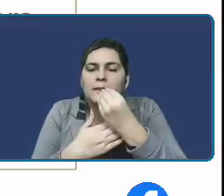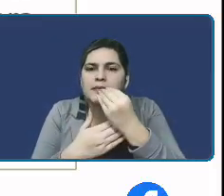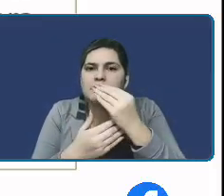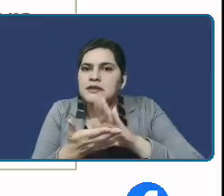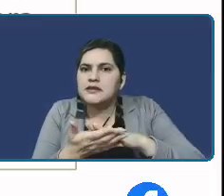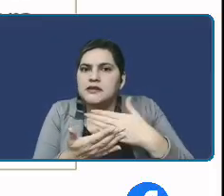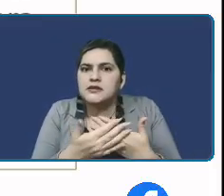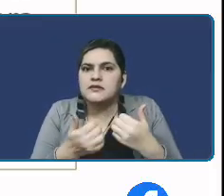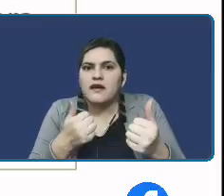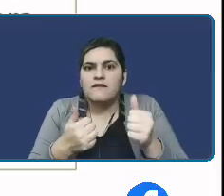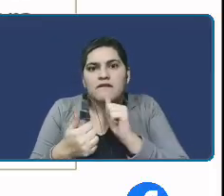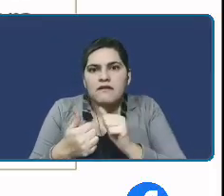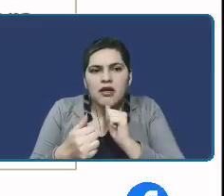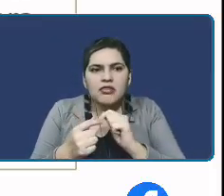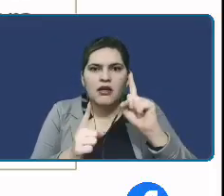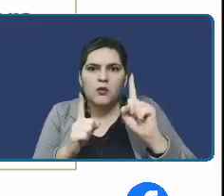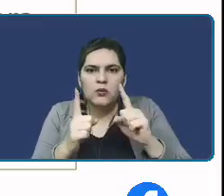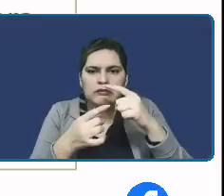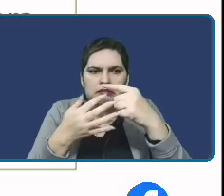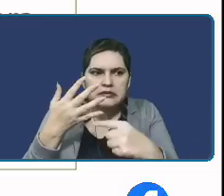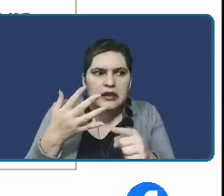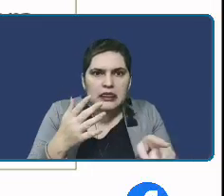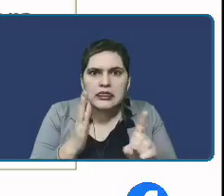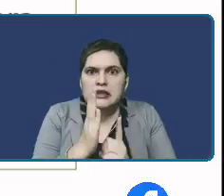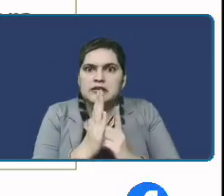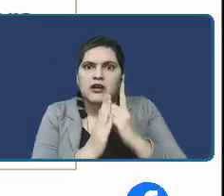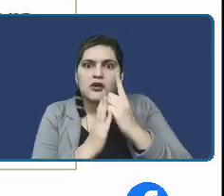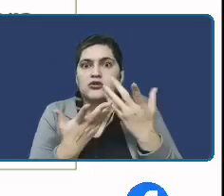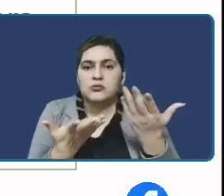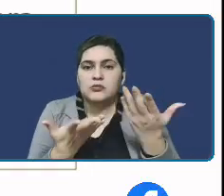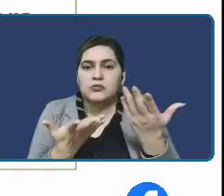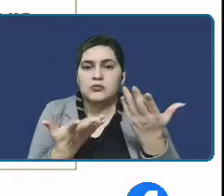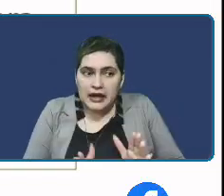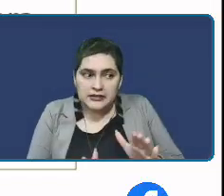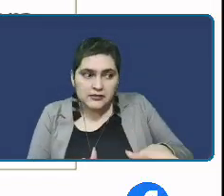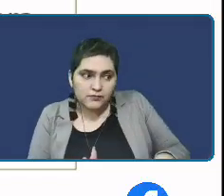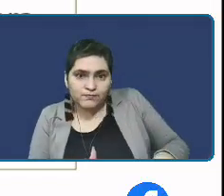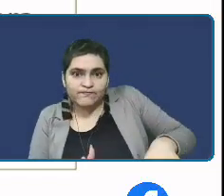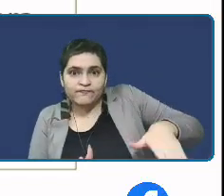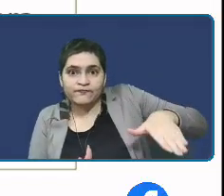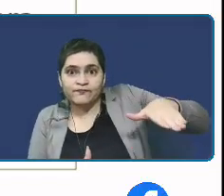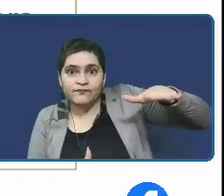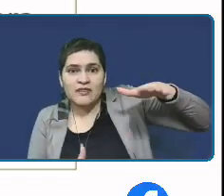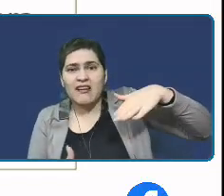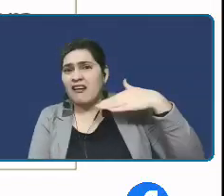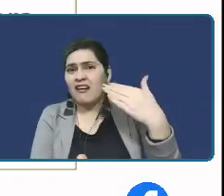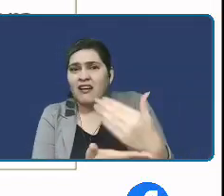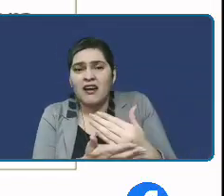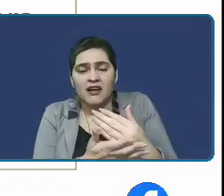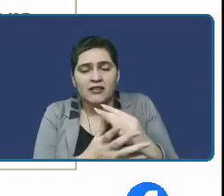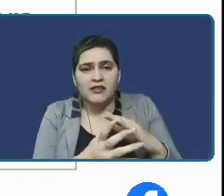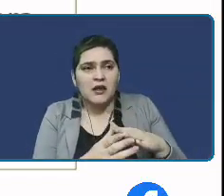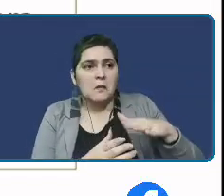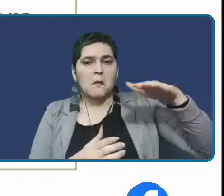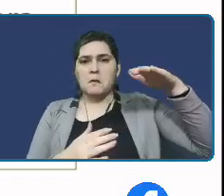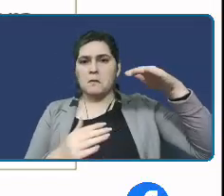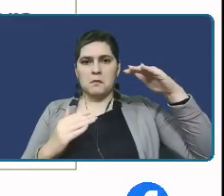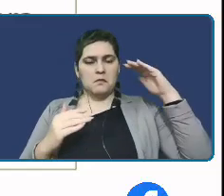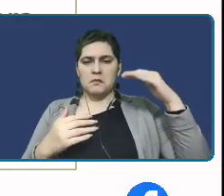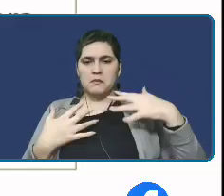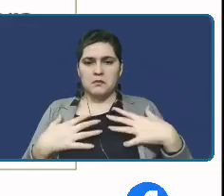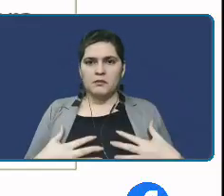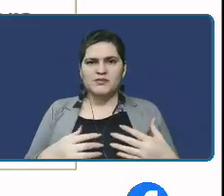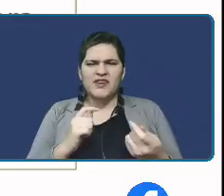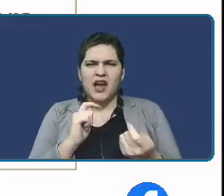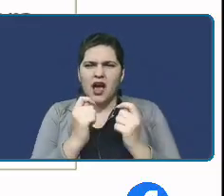que están en desarrollo, porque desde que nace un ser humano hasta que se termina de formar, hay cambios